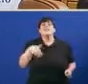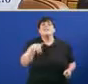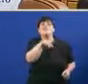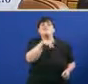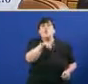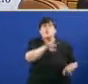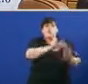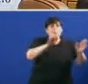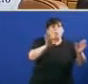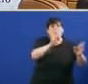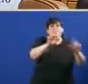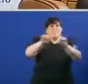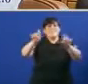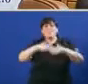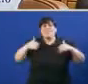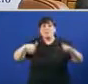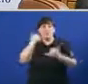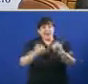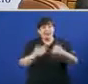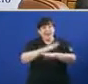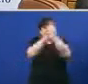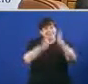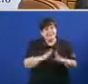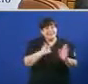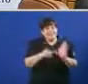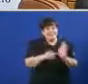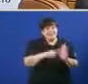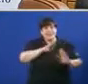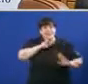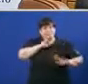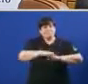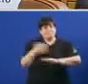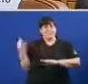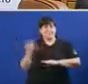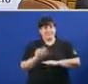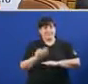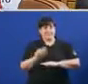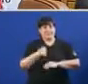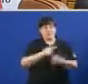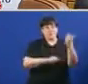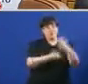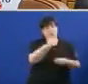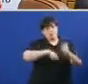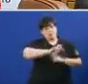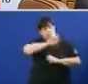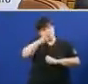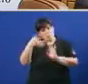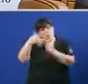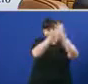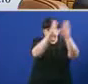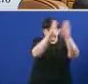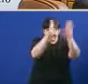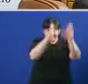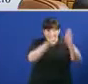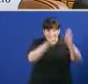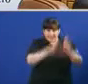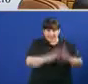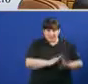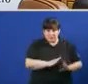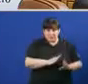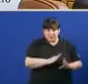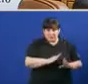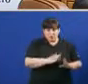sitios nas empresas que cumplan as sentenzas que non están a respetar. E mire, algún datiño máis, porque é interesante, Mire, as